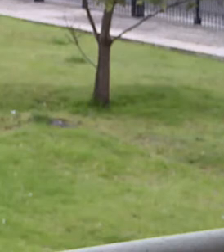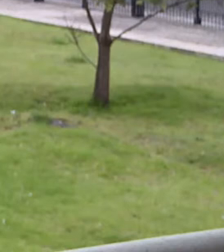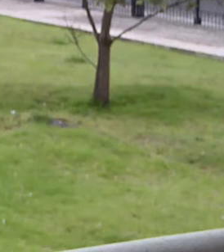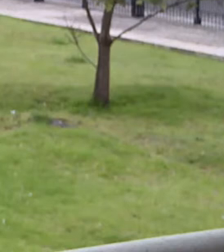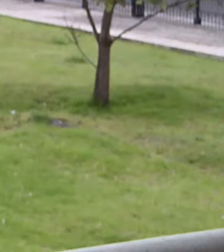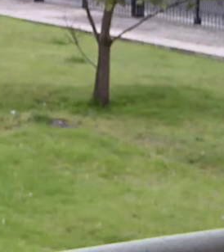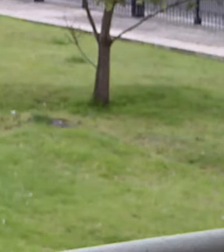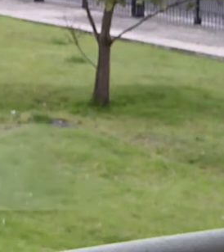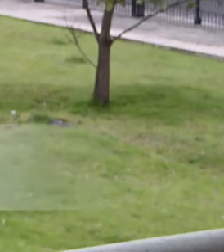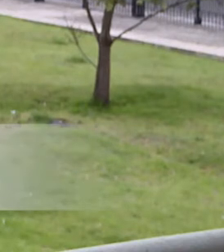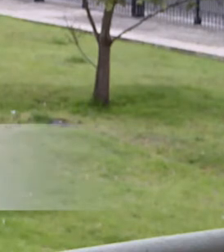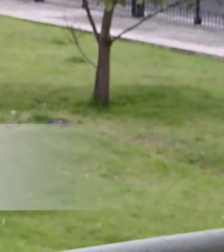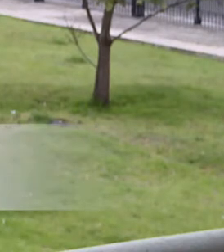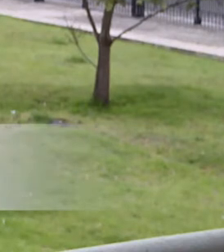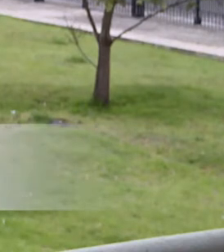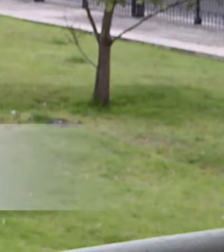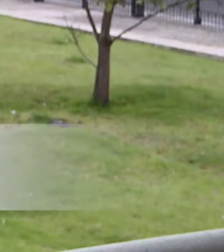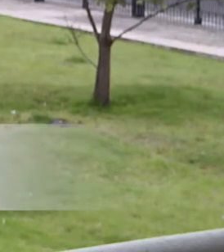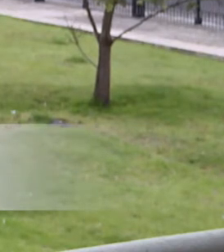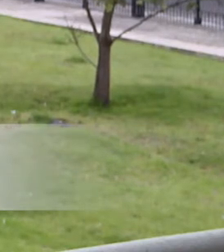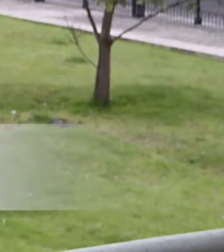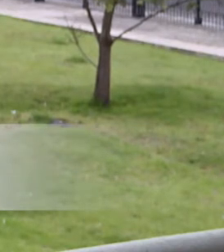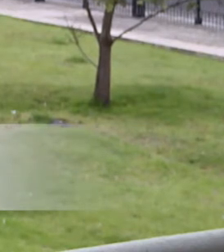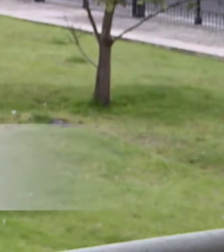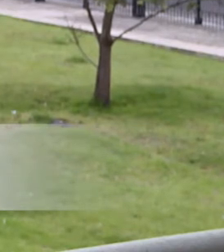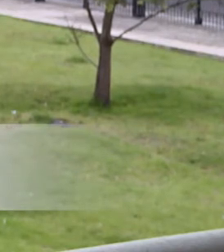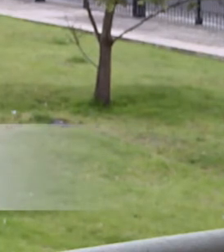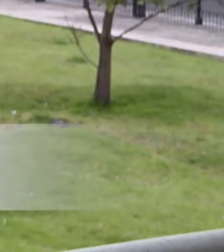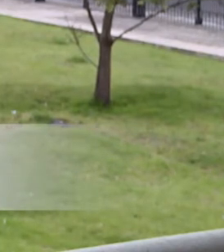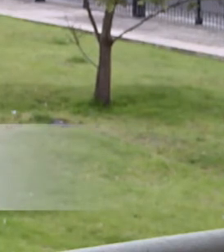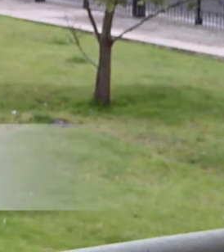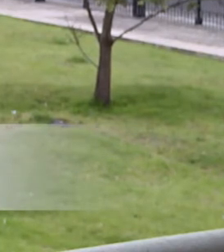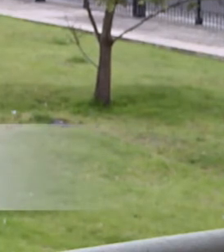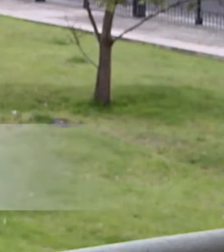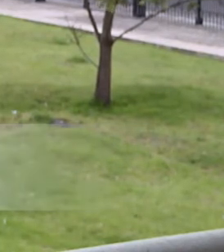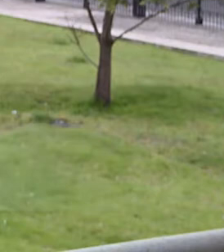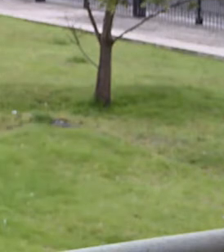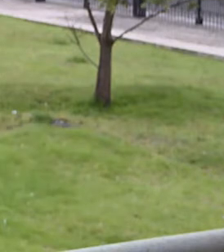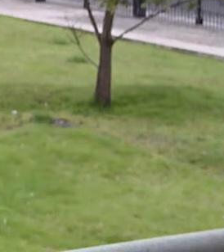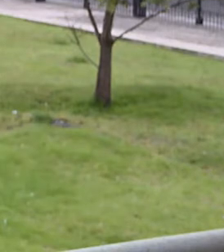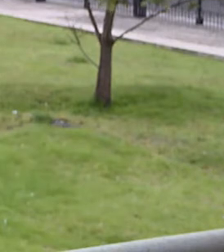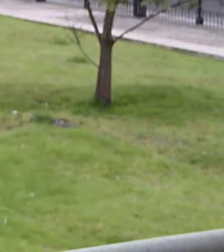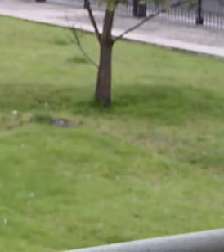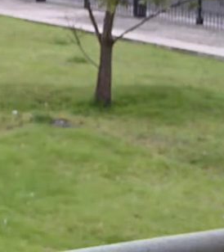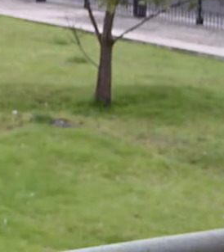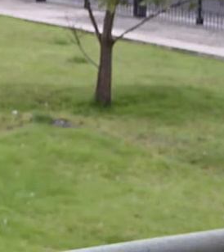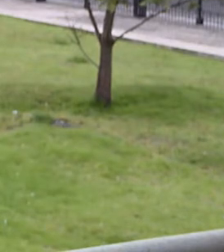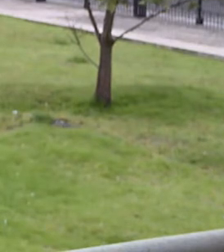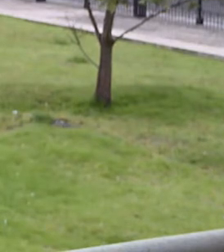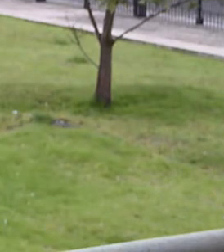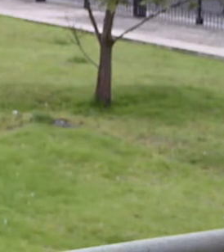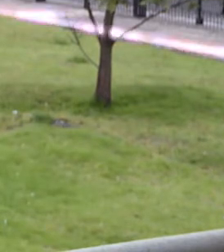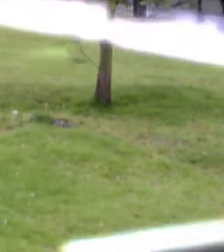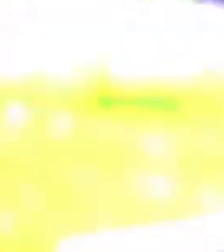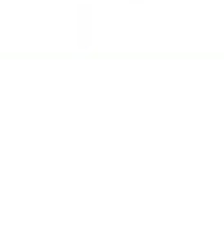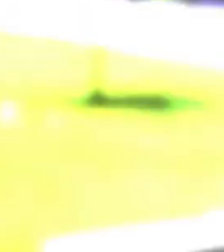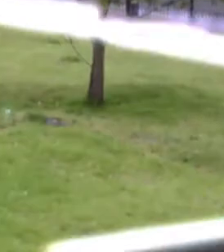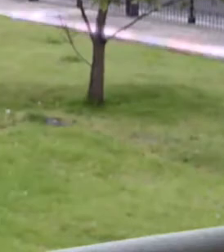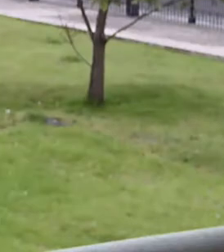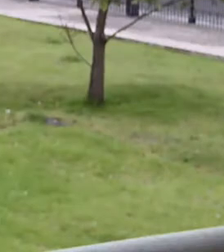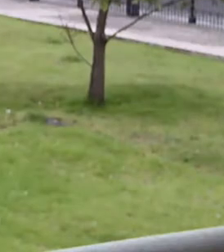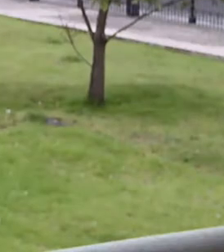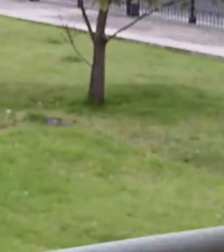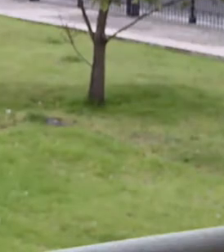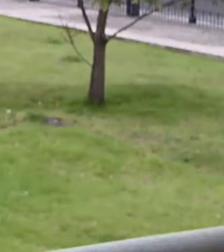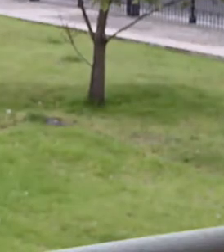La Dirección General Administrativa del Senado se apoya en 5 divisiones, las cuales son las encargadas de garantizar el funcionamiento administrativo de la corporación. Aquí